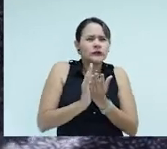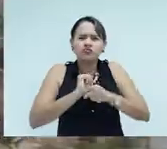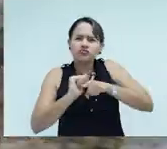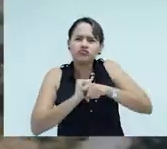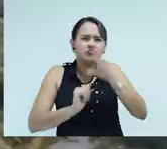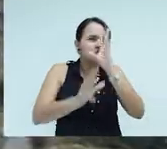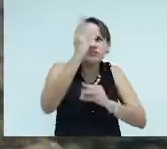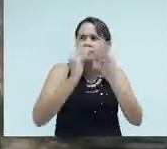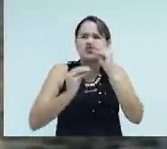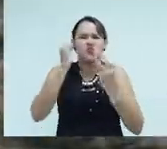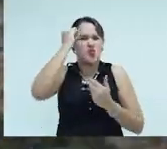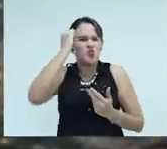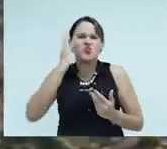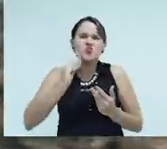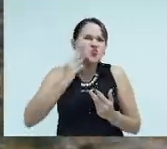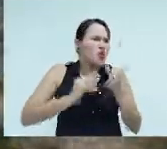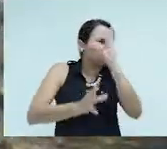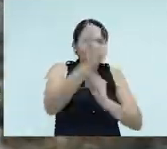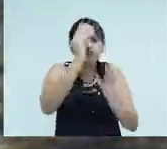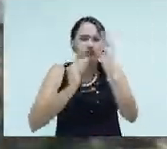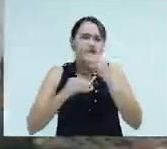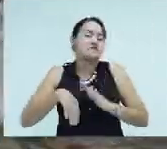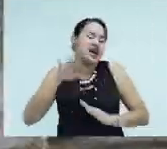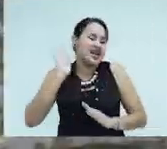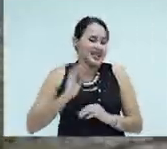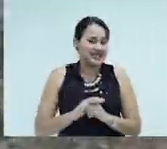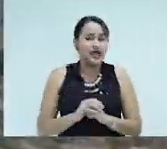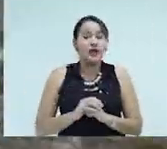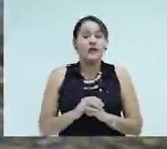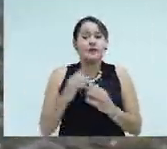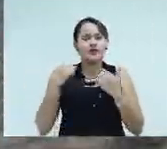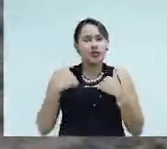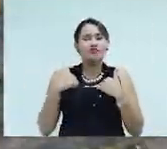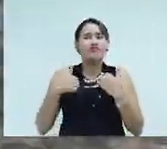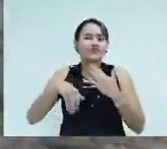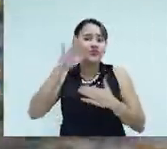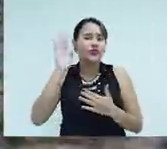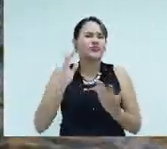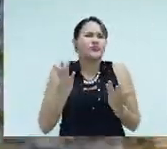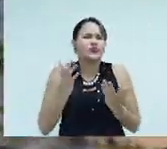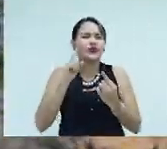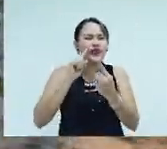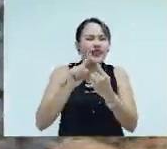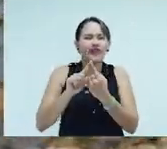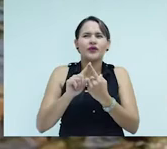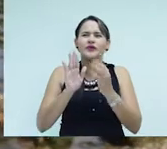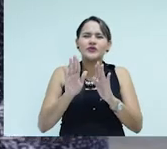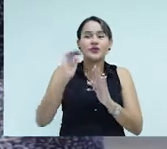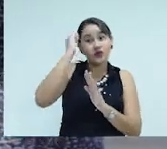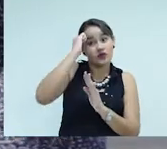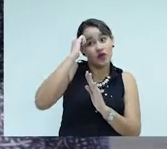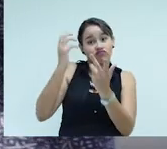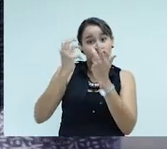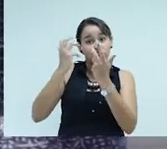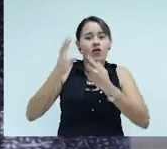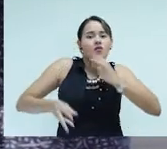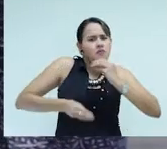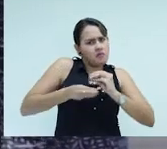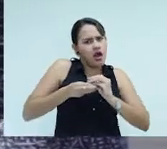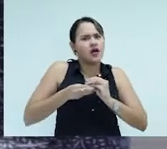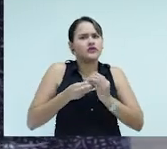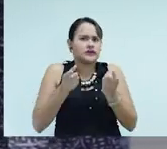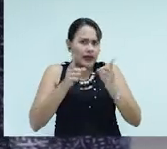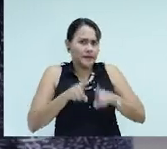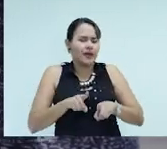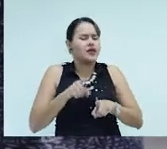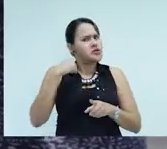de mi carrera, tomando lo mejor de las experiencias, aprovechando también otras experiencias no solo académicas, sino de extensión que brinda la universidad.